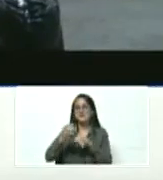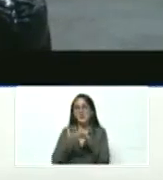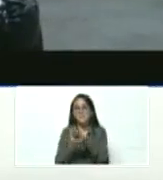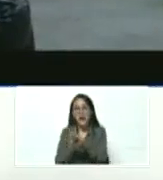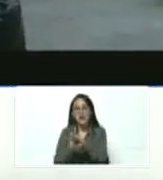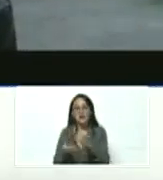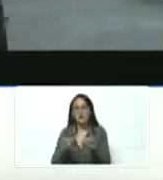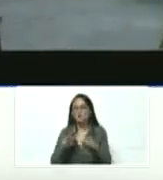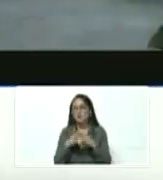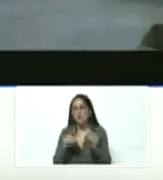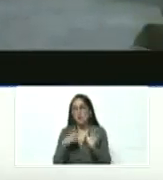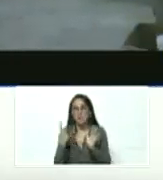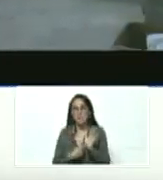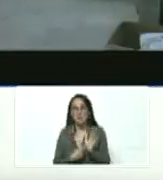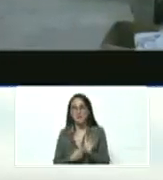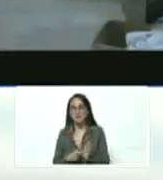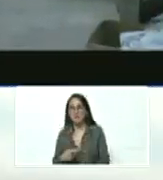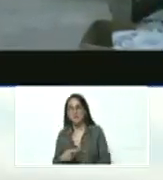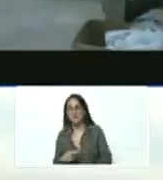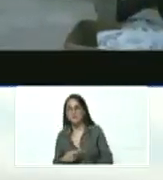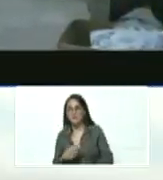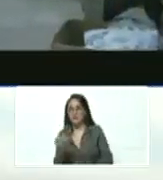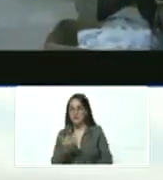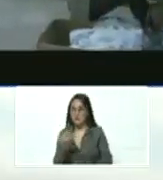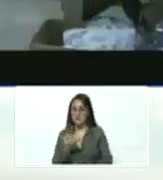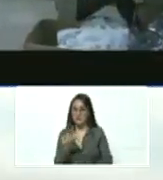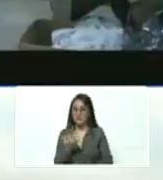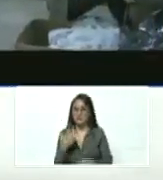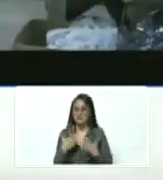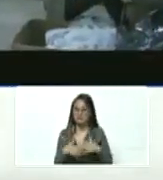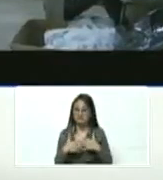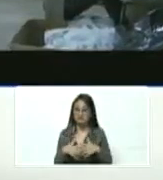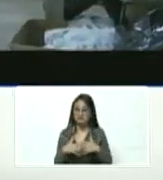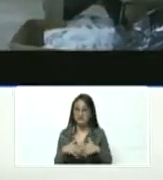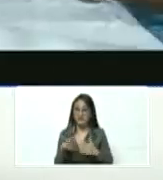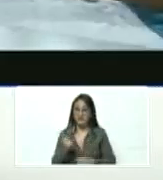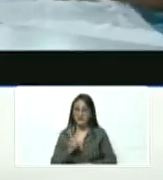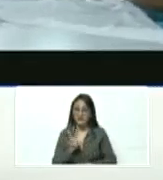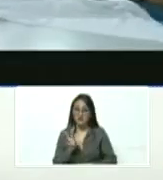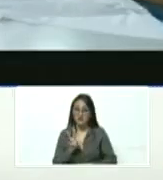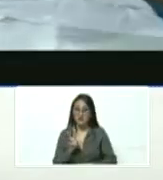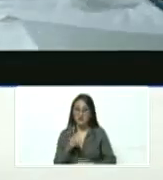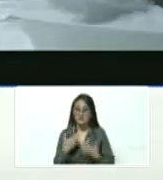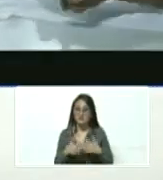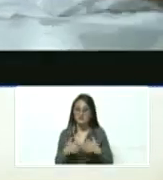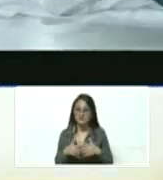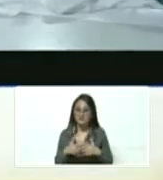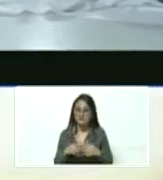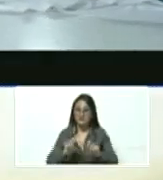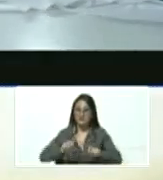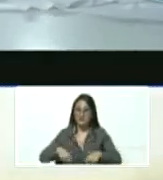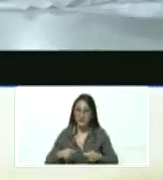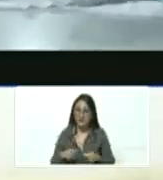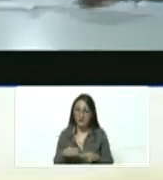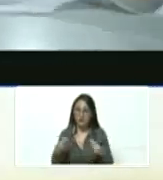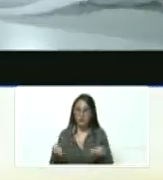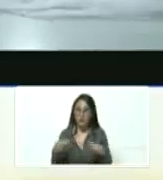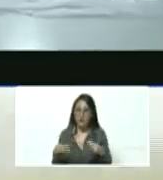todo. Pueden verlo completo. De verdad, la industria textil venezolana, la industria del calzado, del